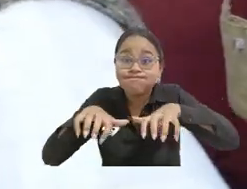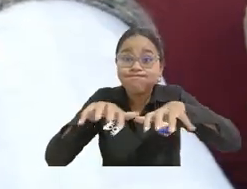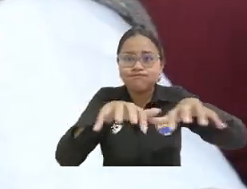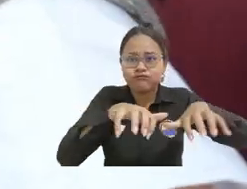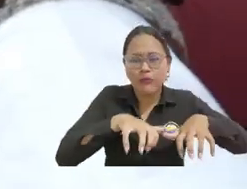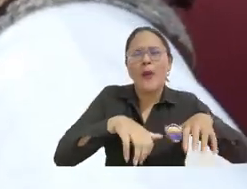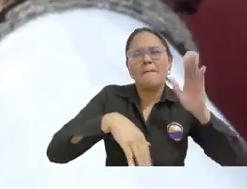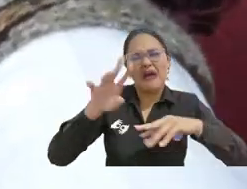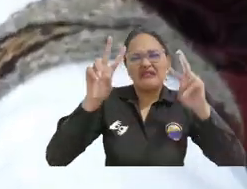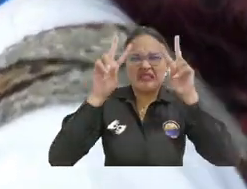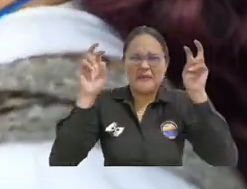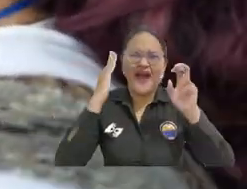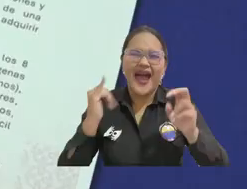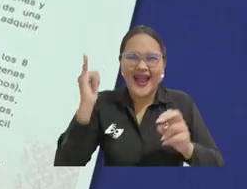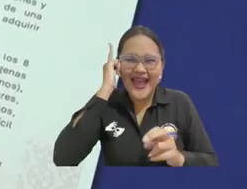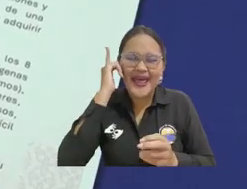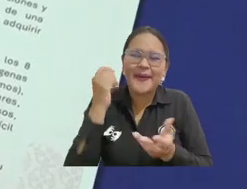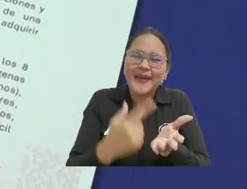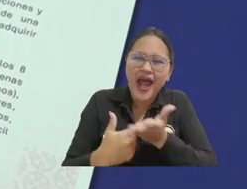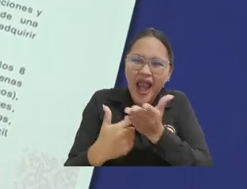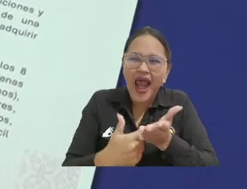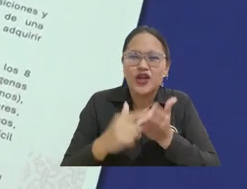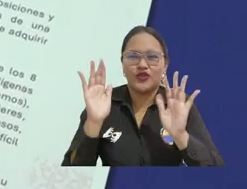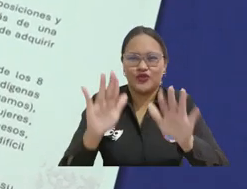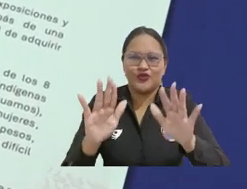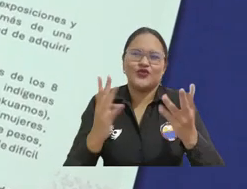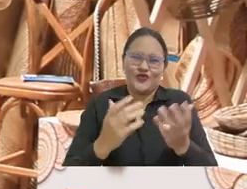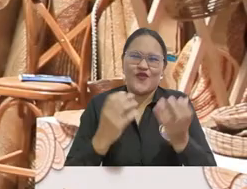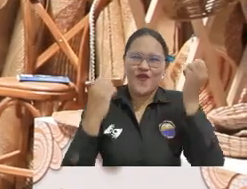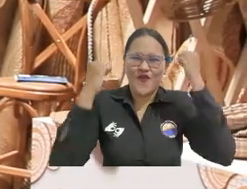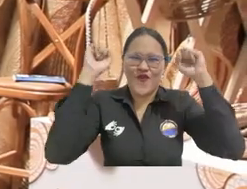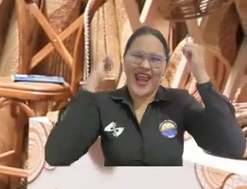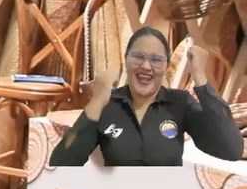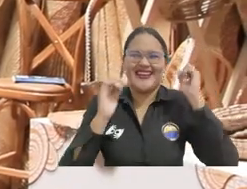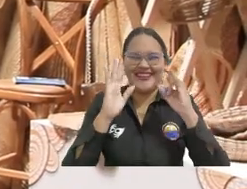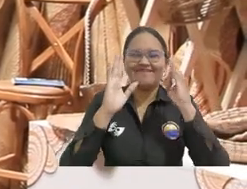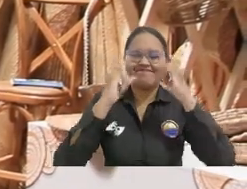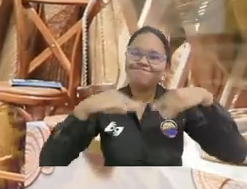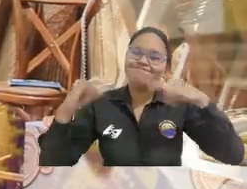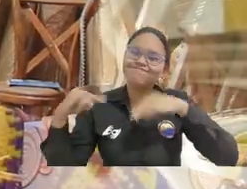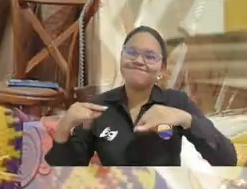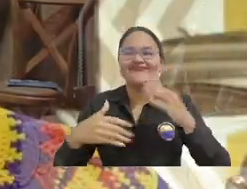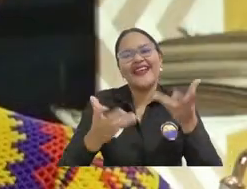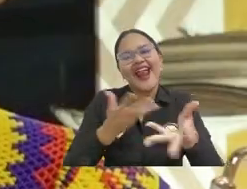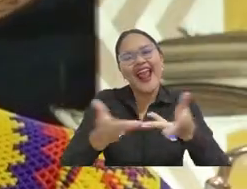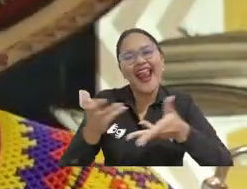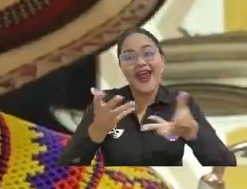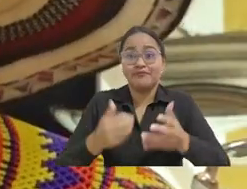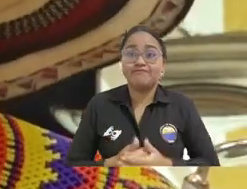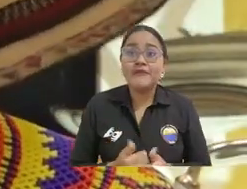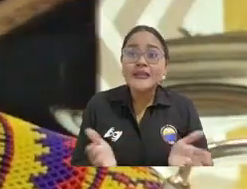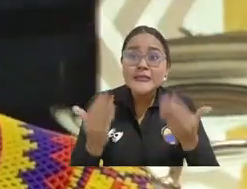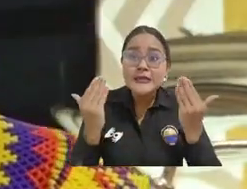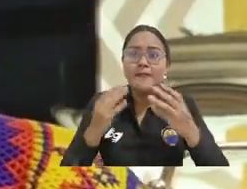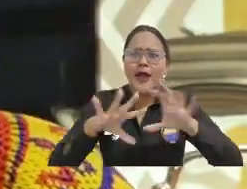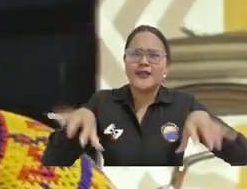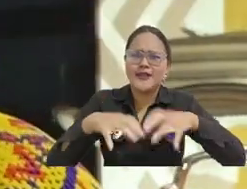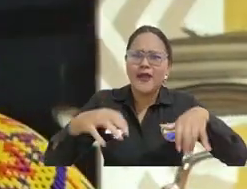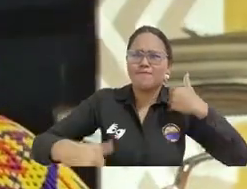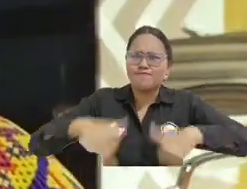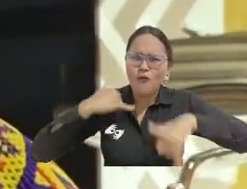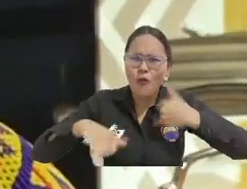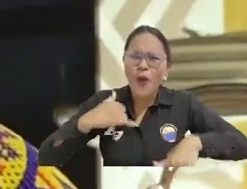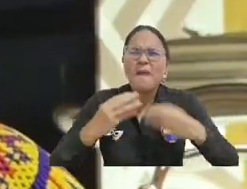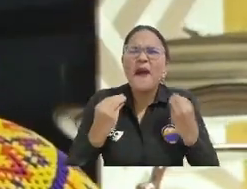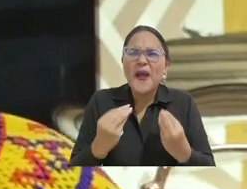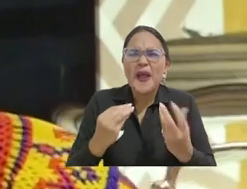En los auditorios se llevarán a cabo escenarios académicos relacionados a la temática de la feria. Y bueno, también actividades lúdicas para que vengan los